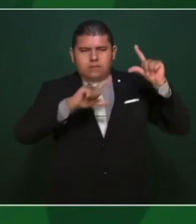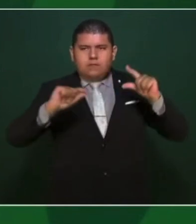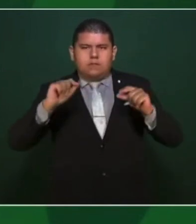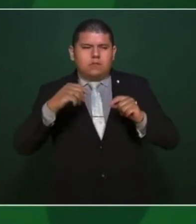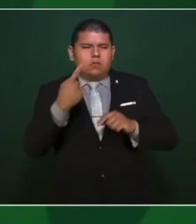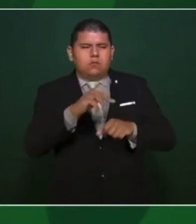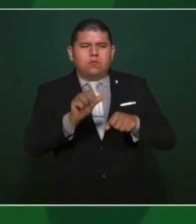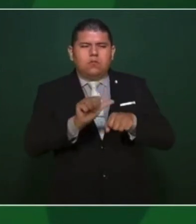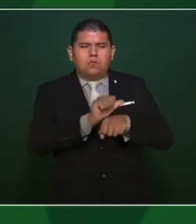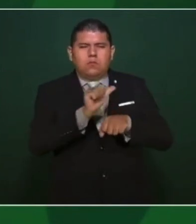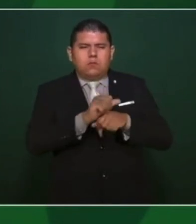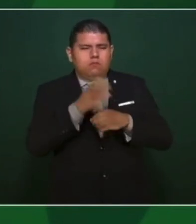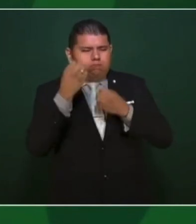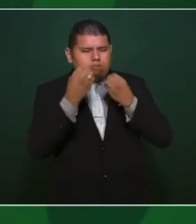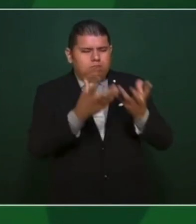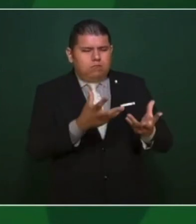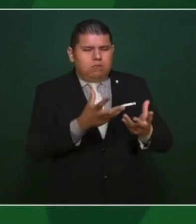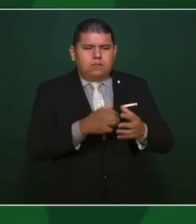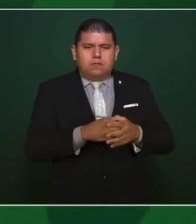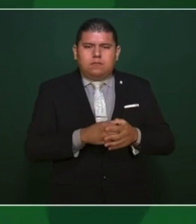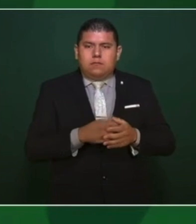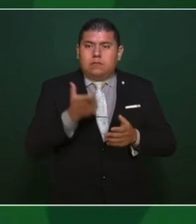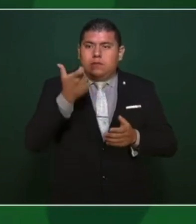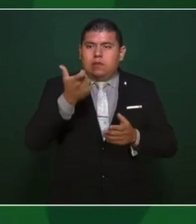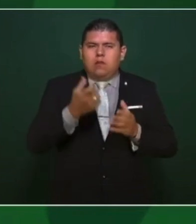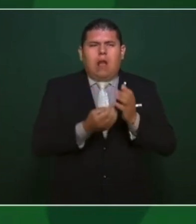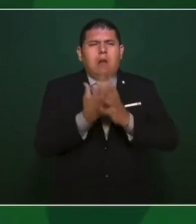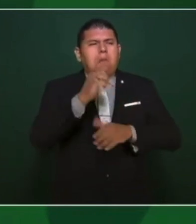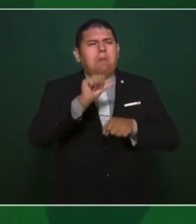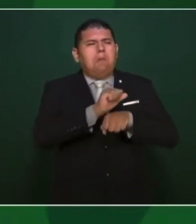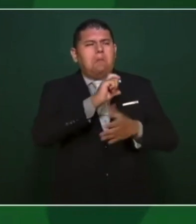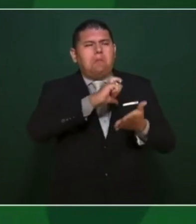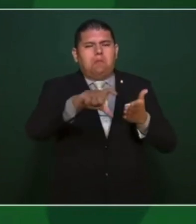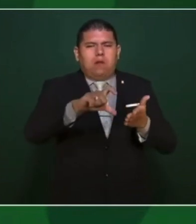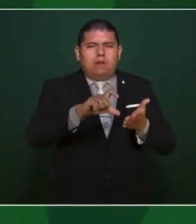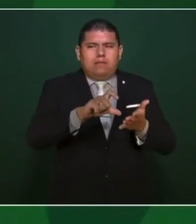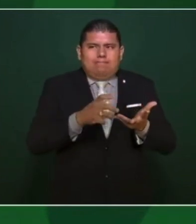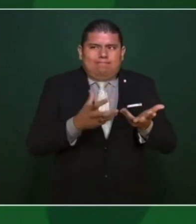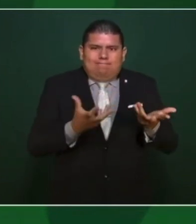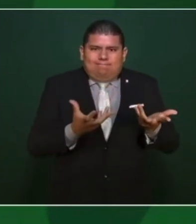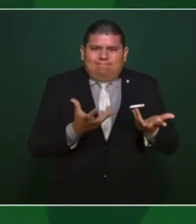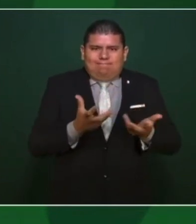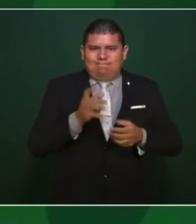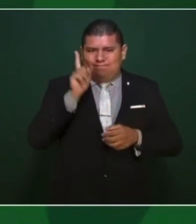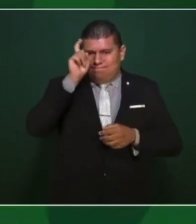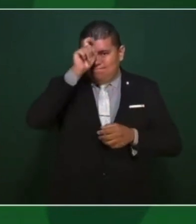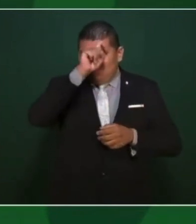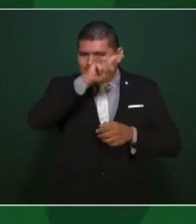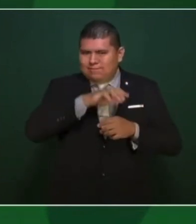nuevo. Y así con estos carros